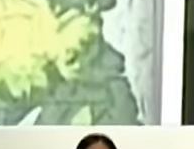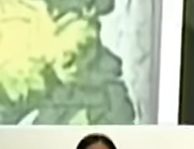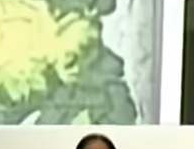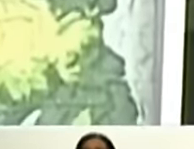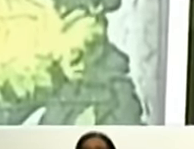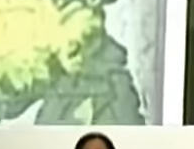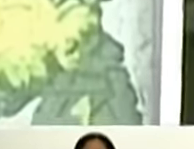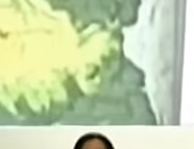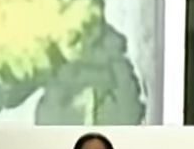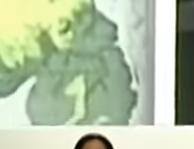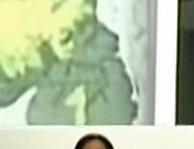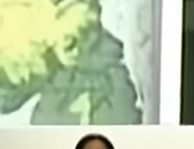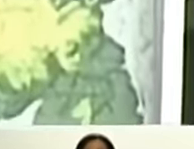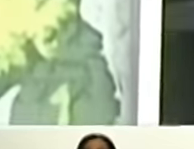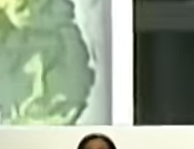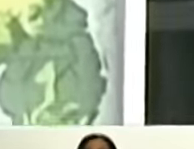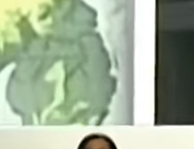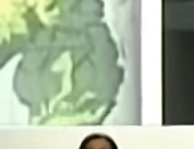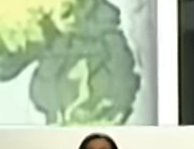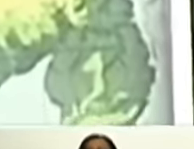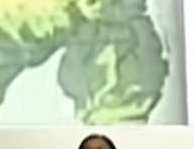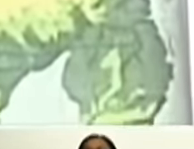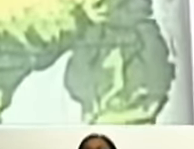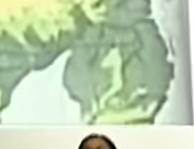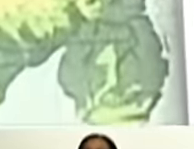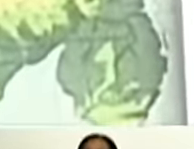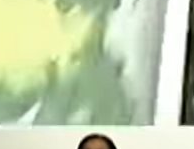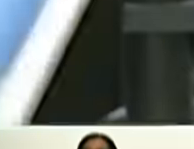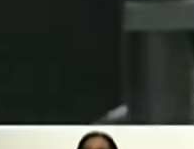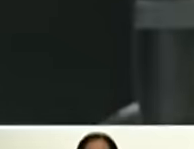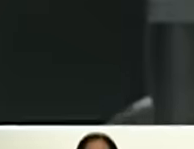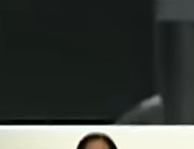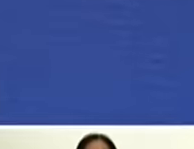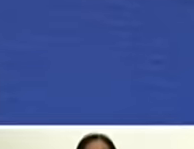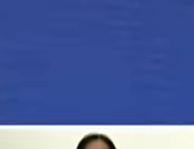posesión del territorio, porque estos son títulos de posesión del territorio.